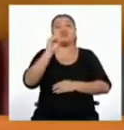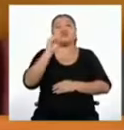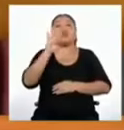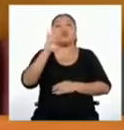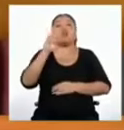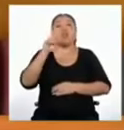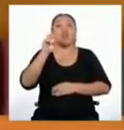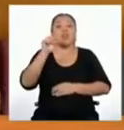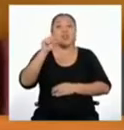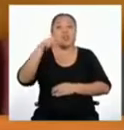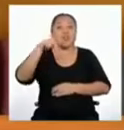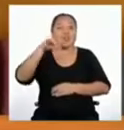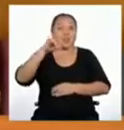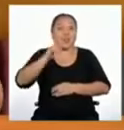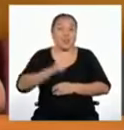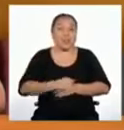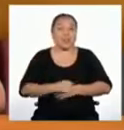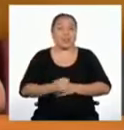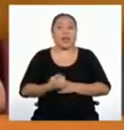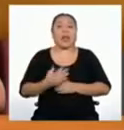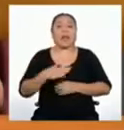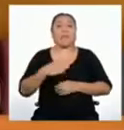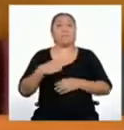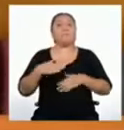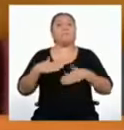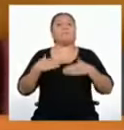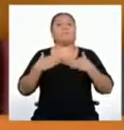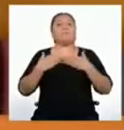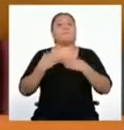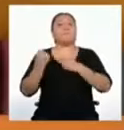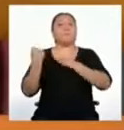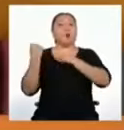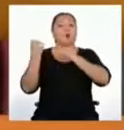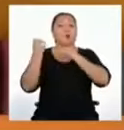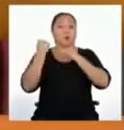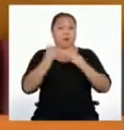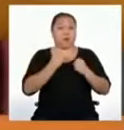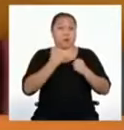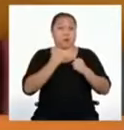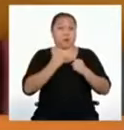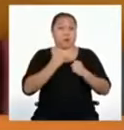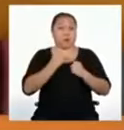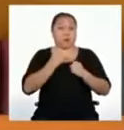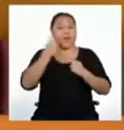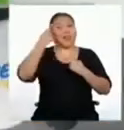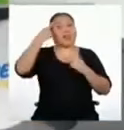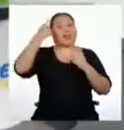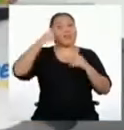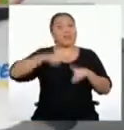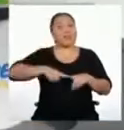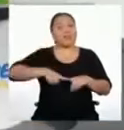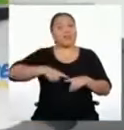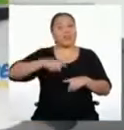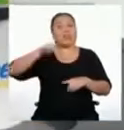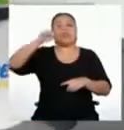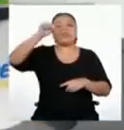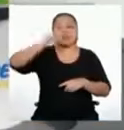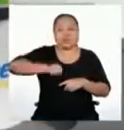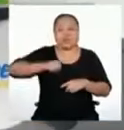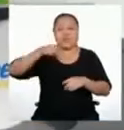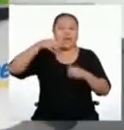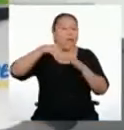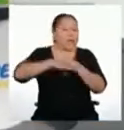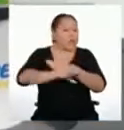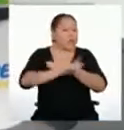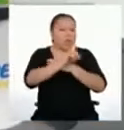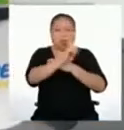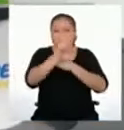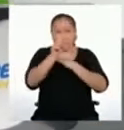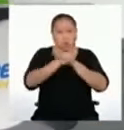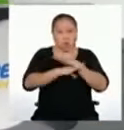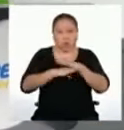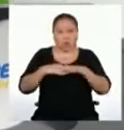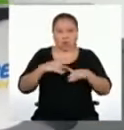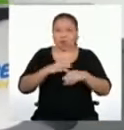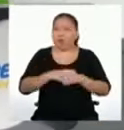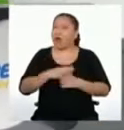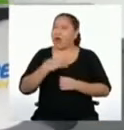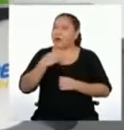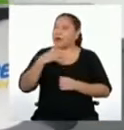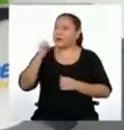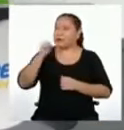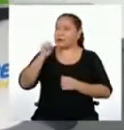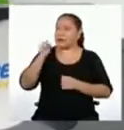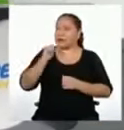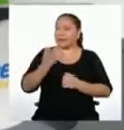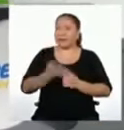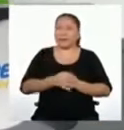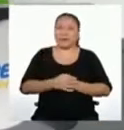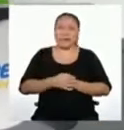eso, al poder de decidir quién ingresa y quién no. Bien, creo que la capto.